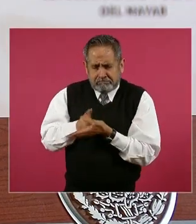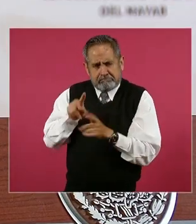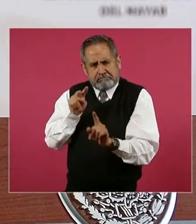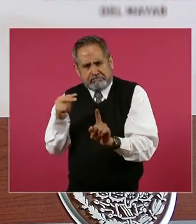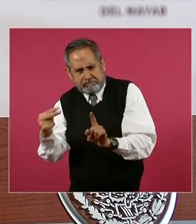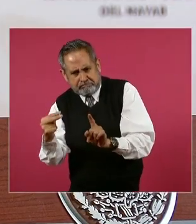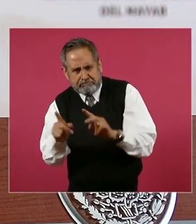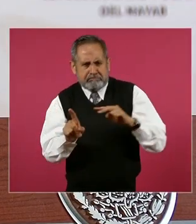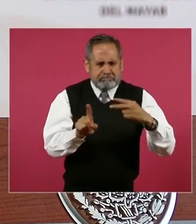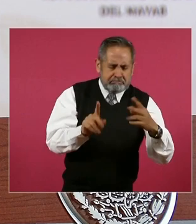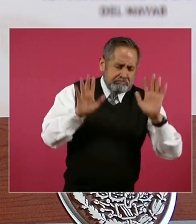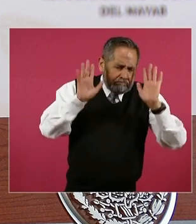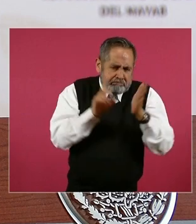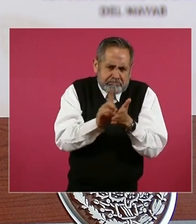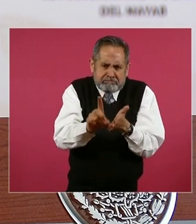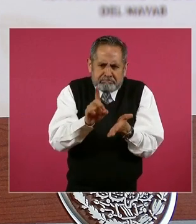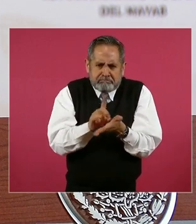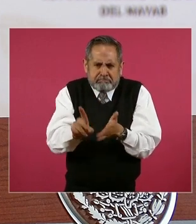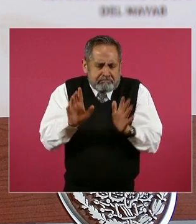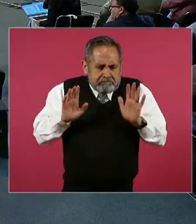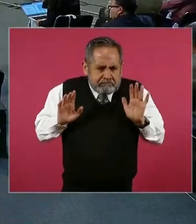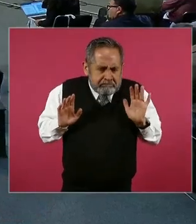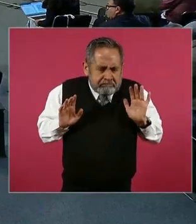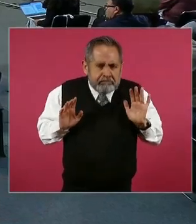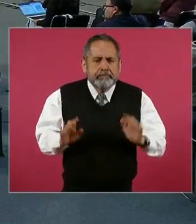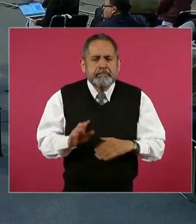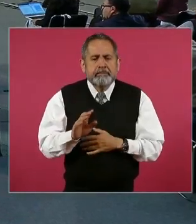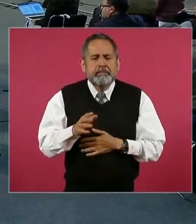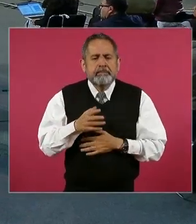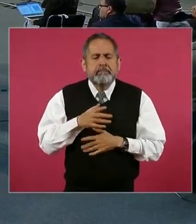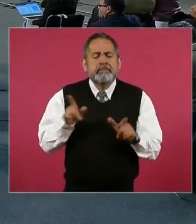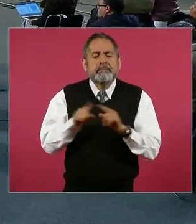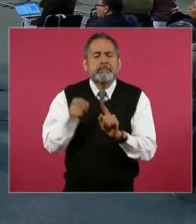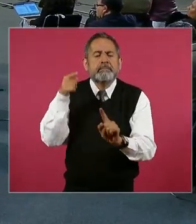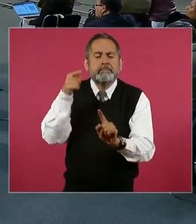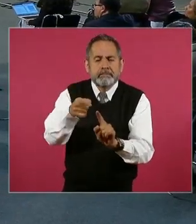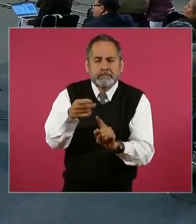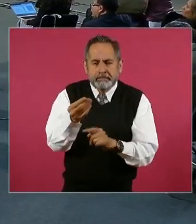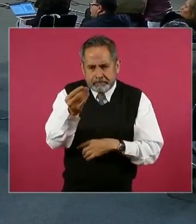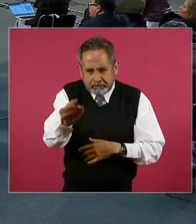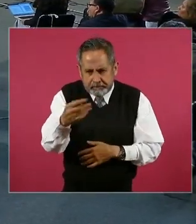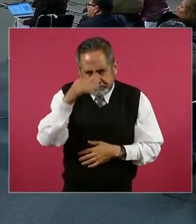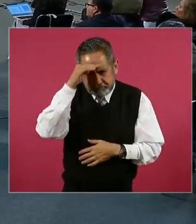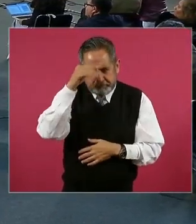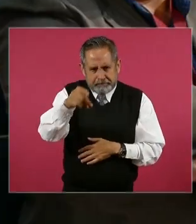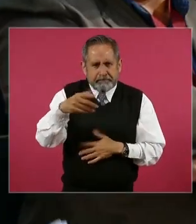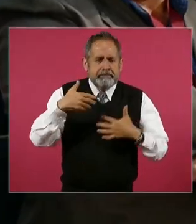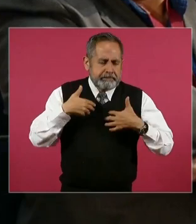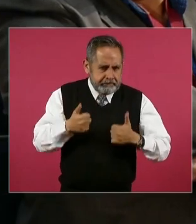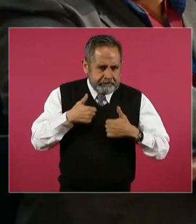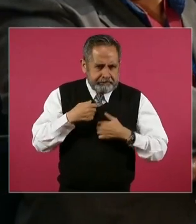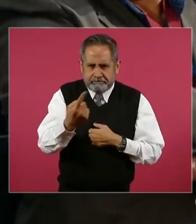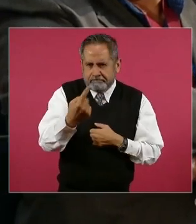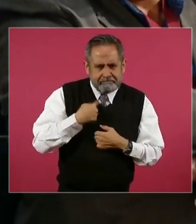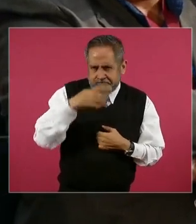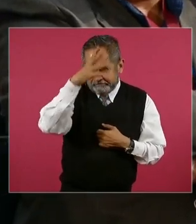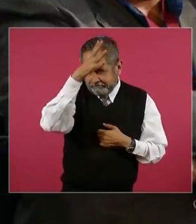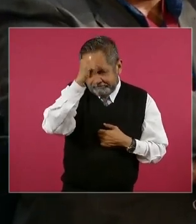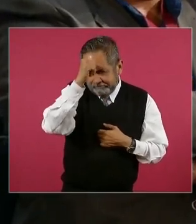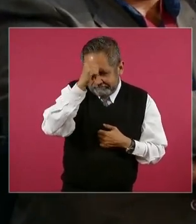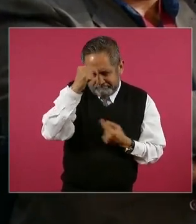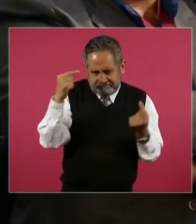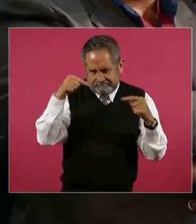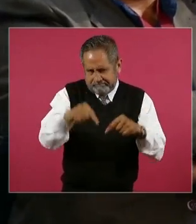enfoques completamente distintos sí nuestro punto Entonces sería entendiendo que no vamos a tener ahí